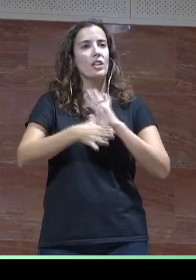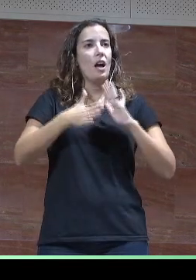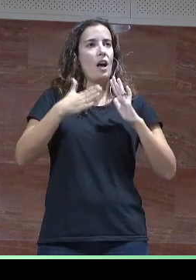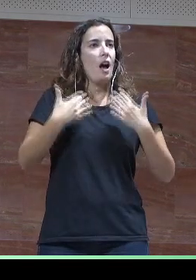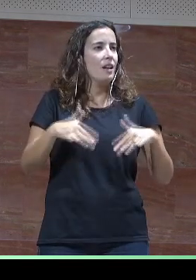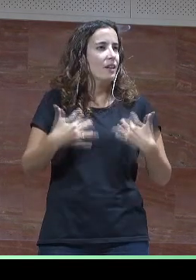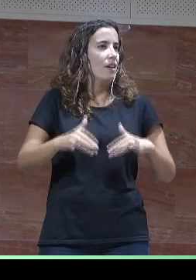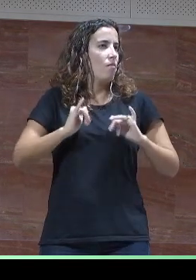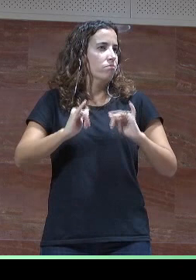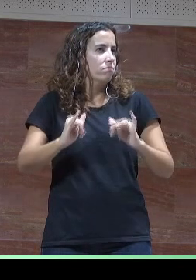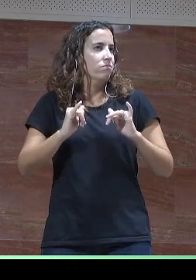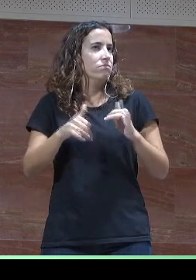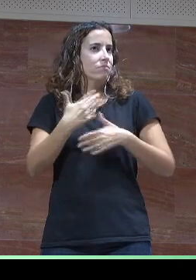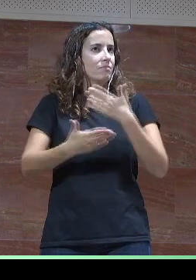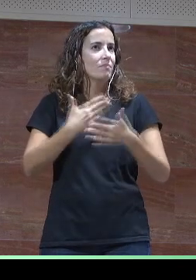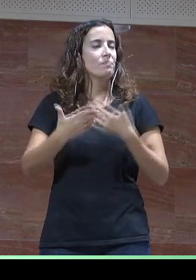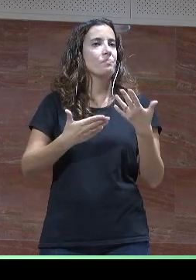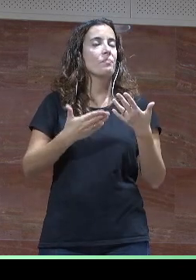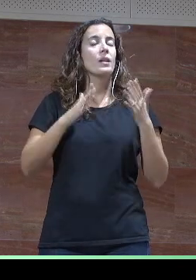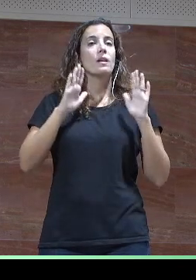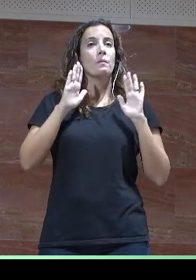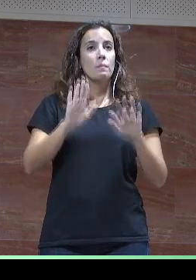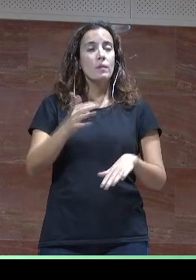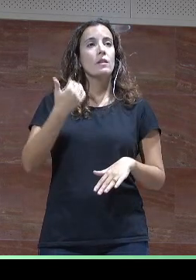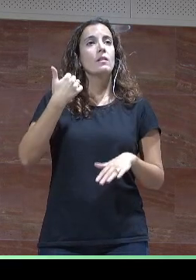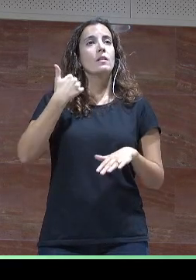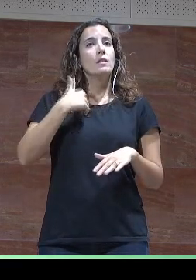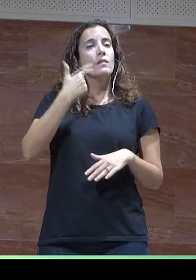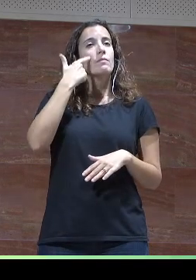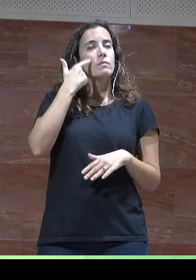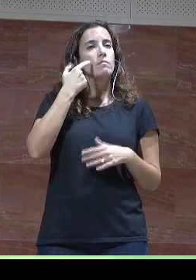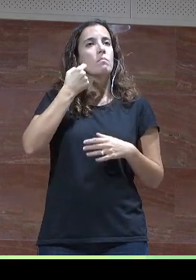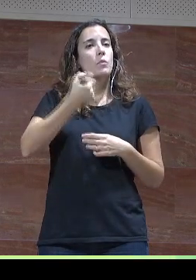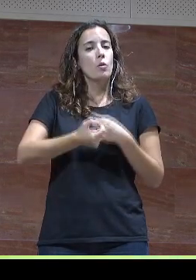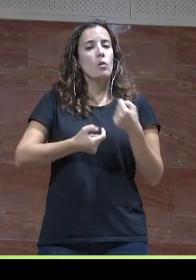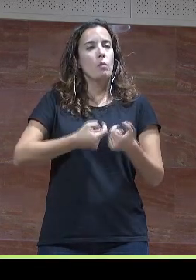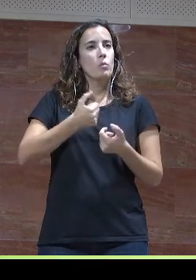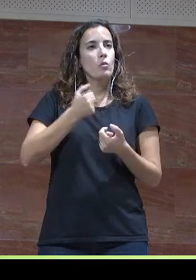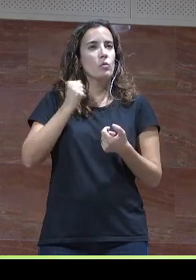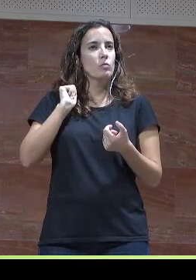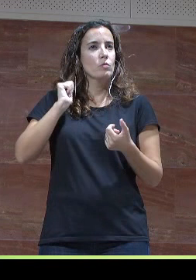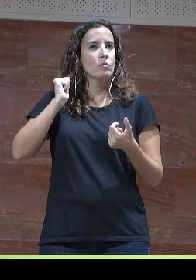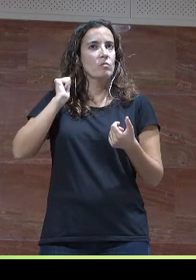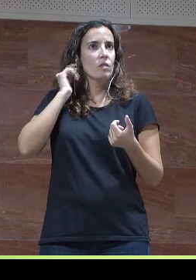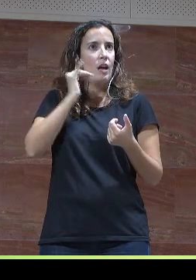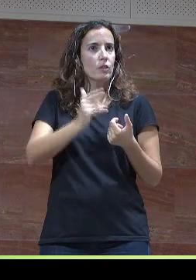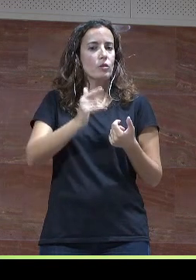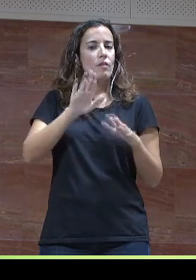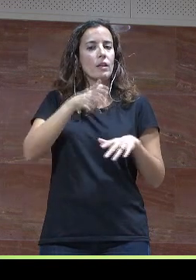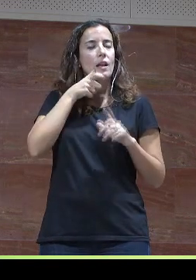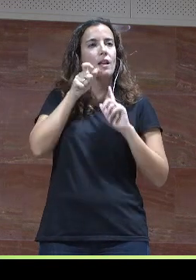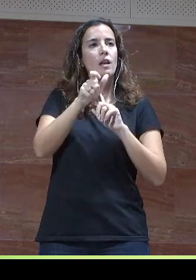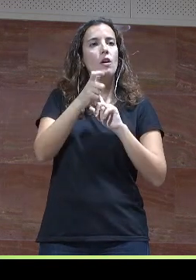gozo. Y sin embargo, pues hemos visto que paulatinamente en estos últimos años este término